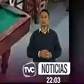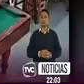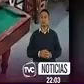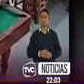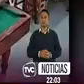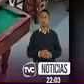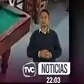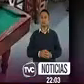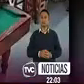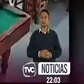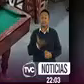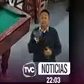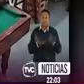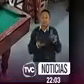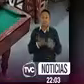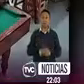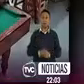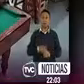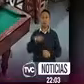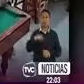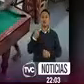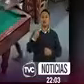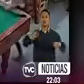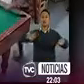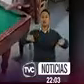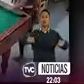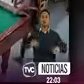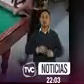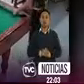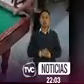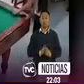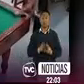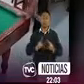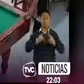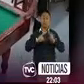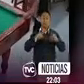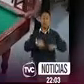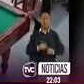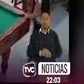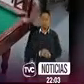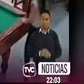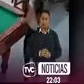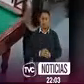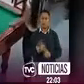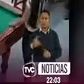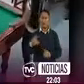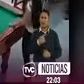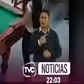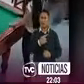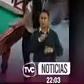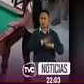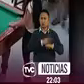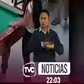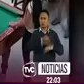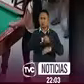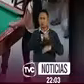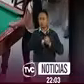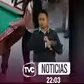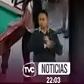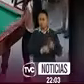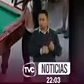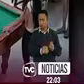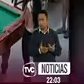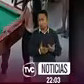limitante. Posiblemente emplearon 2 motos, eso se indaga. No se sabe si es que a lo mejor están involucrados en más hechos